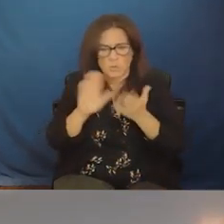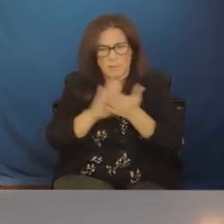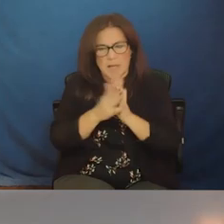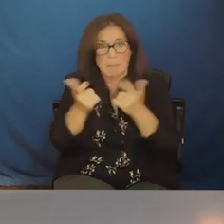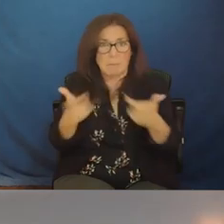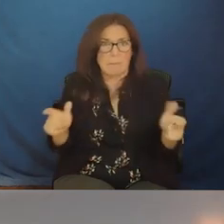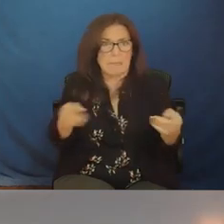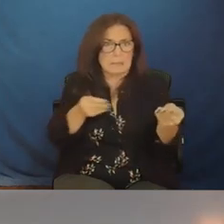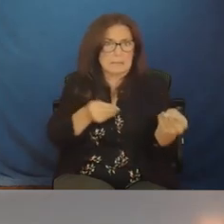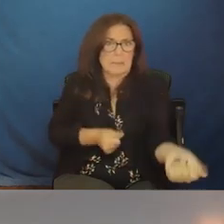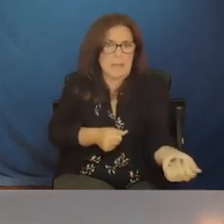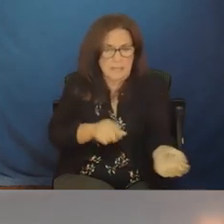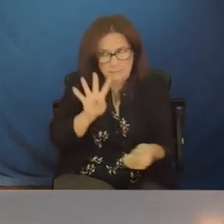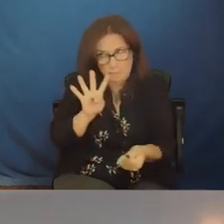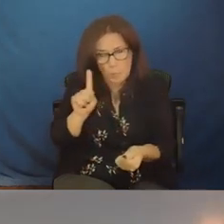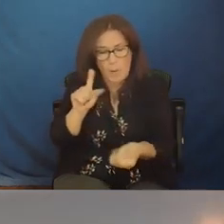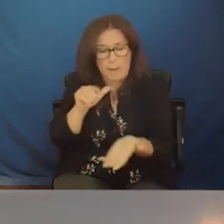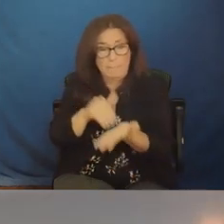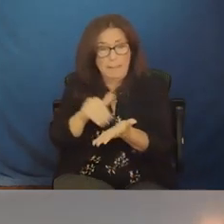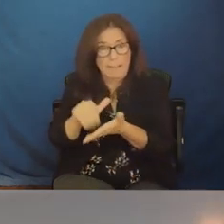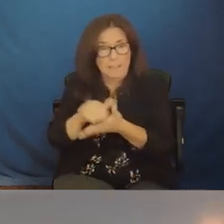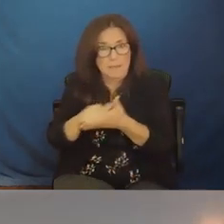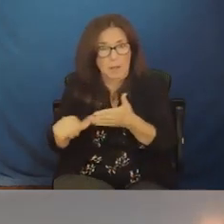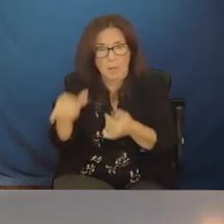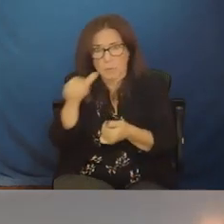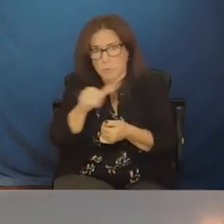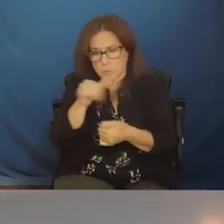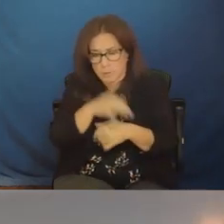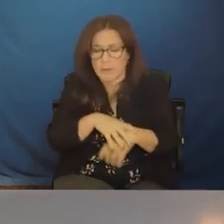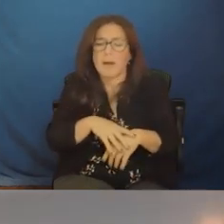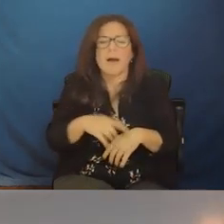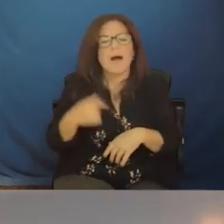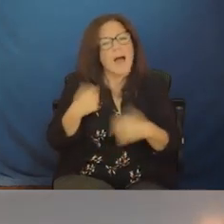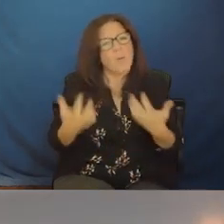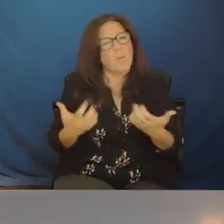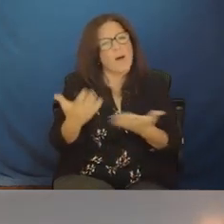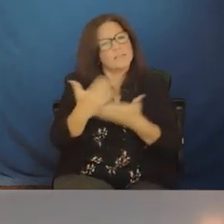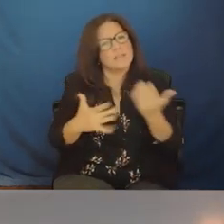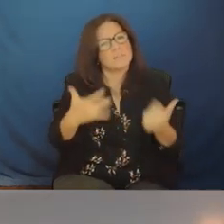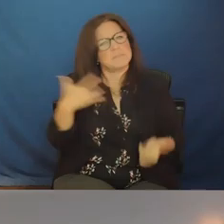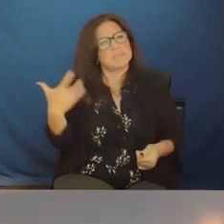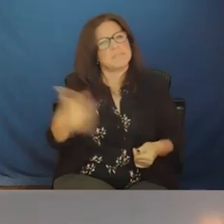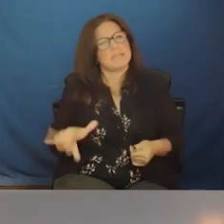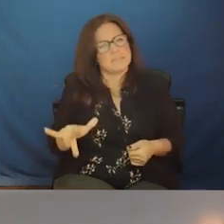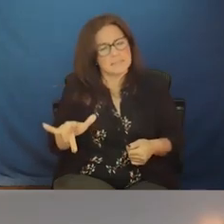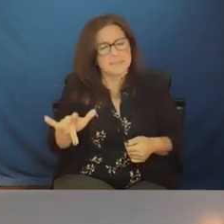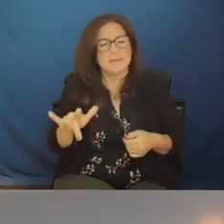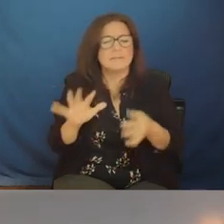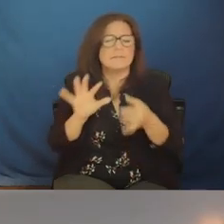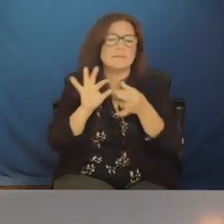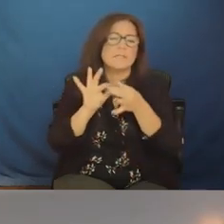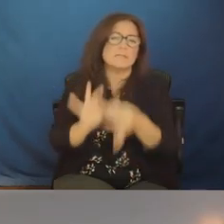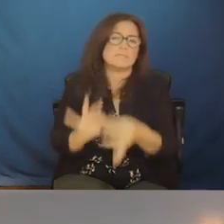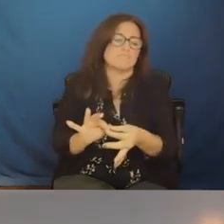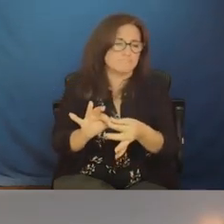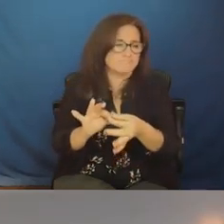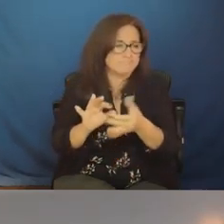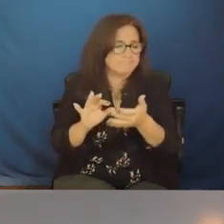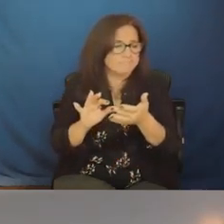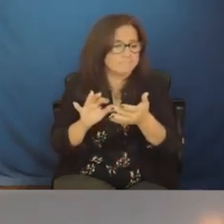gastar tanto dinero me gustaría que ustedes sean más sensibles en cuanto a